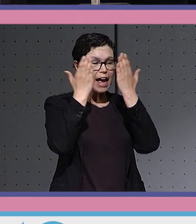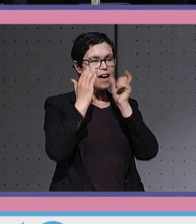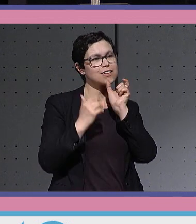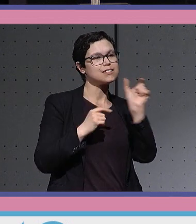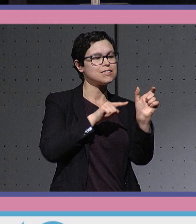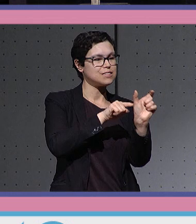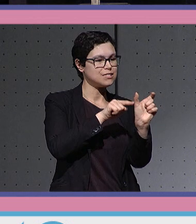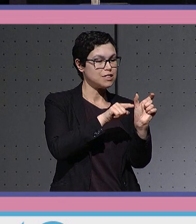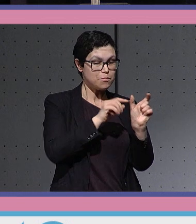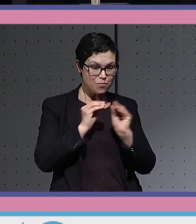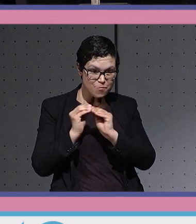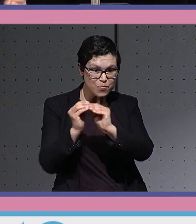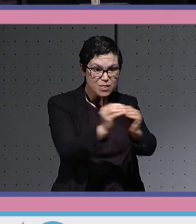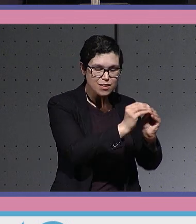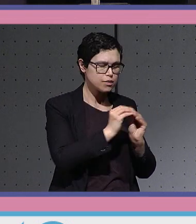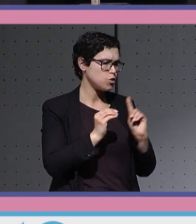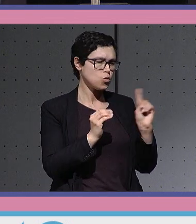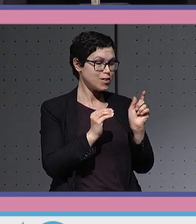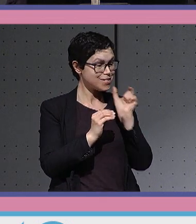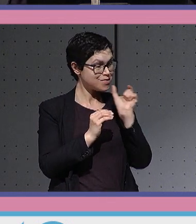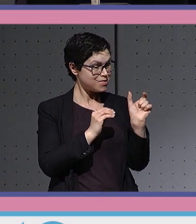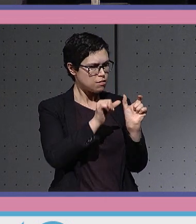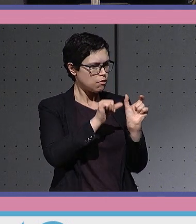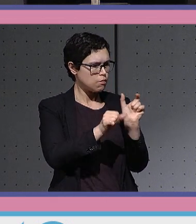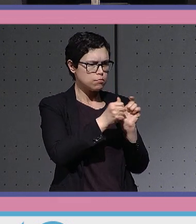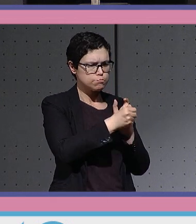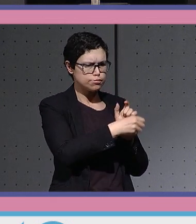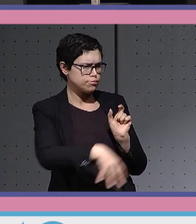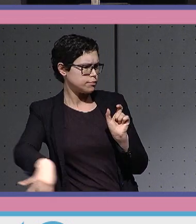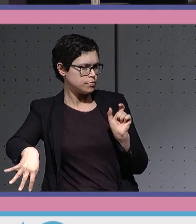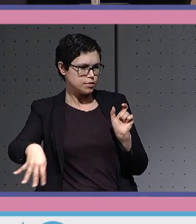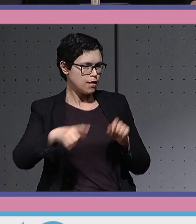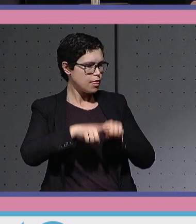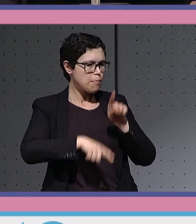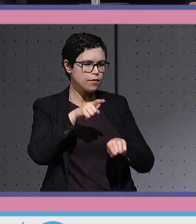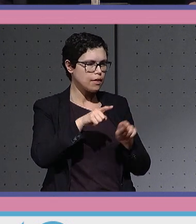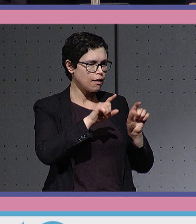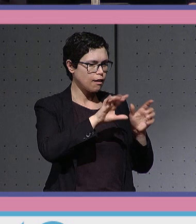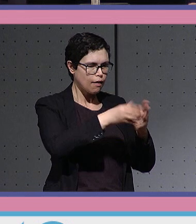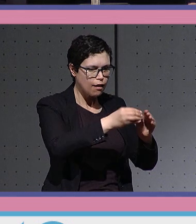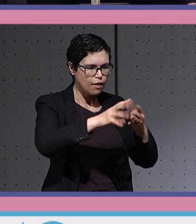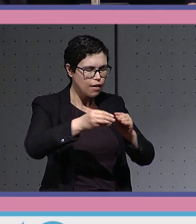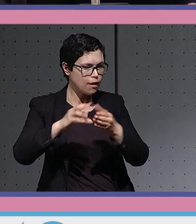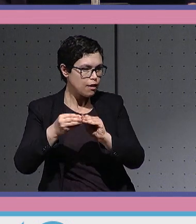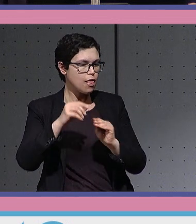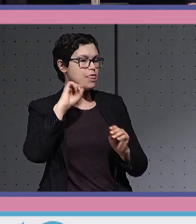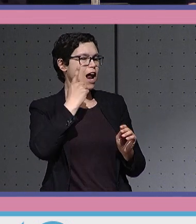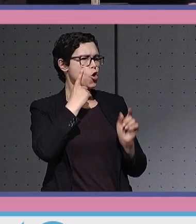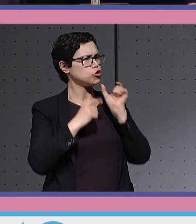procesos totalmente diferentes entre sí, pero que comparten hechos que son los que al final se aglutinan en un diagnóstico